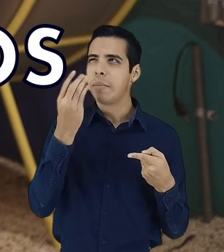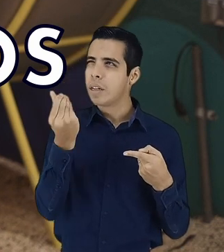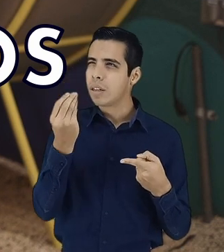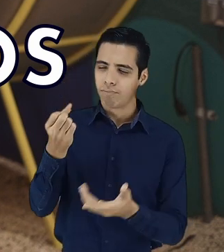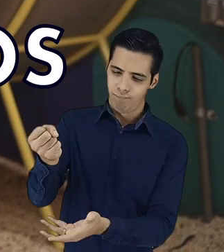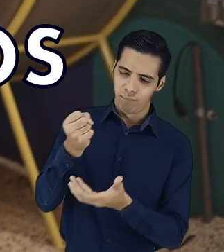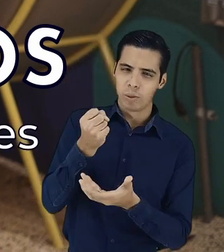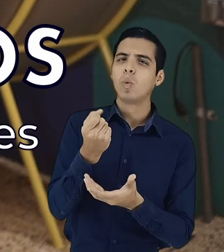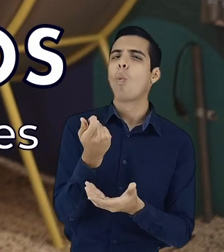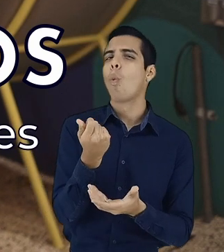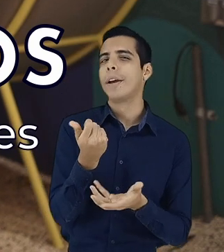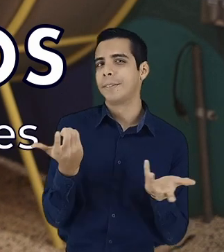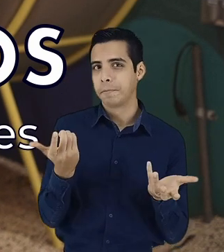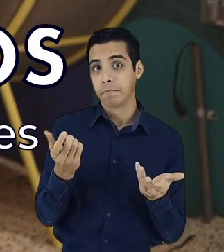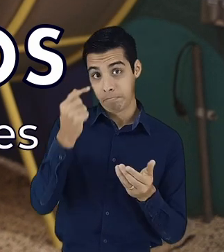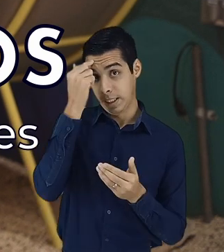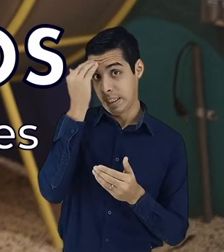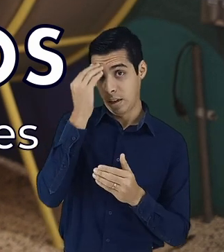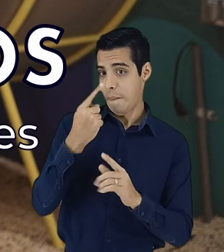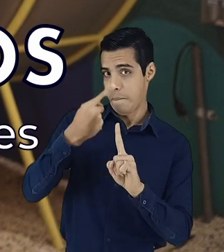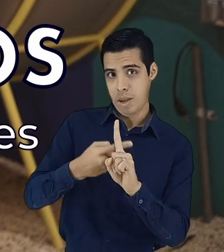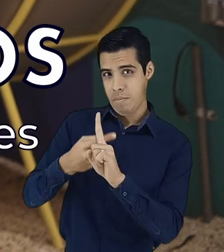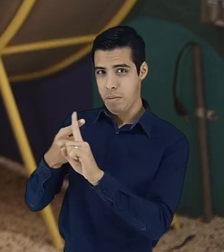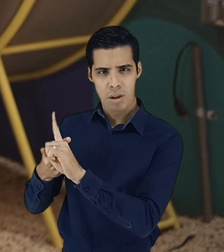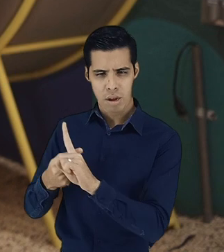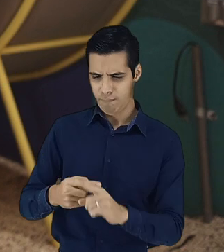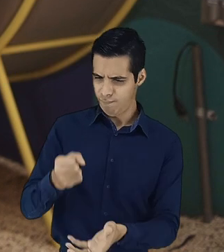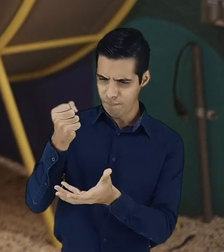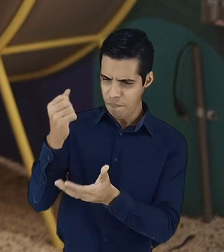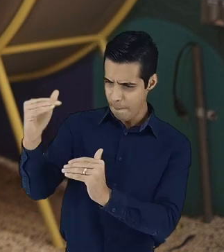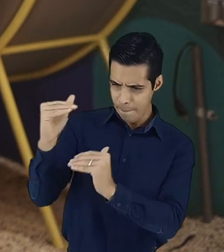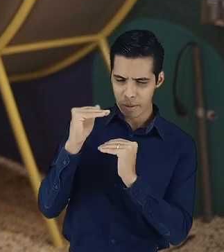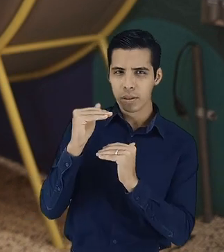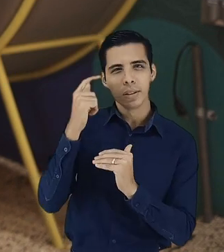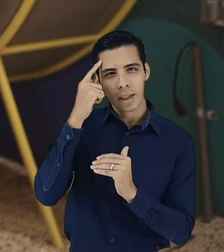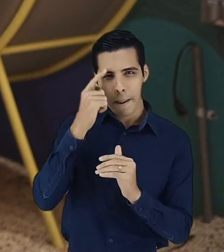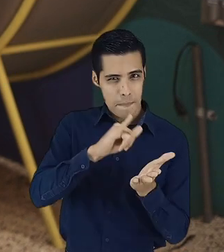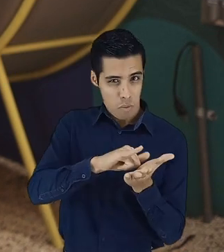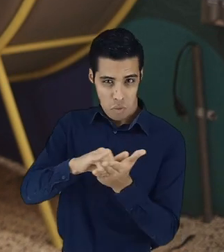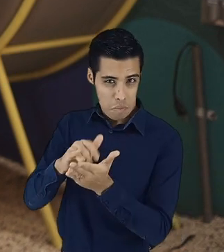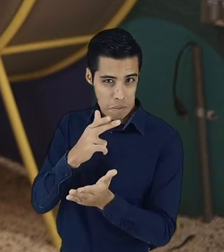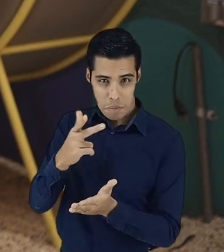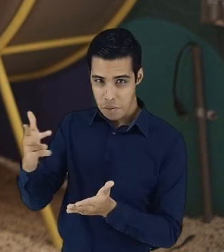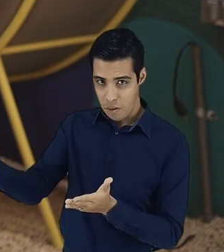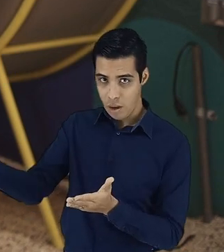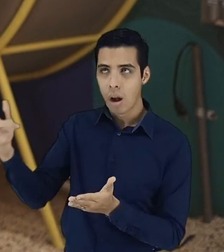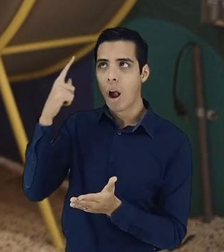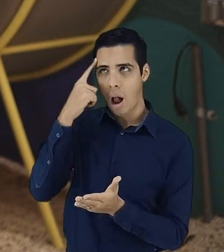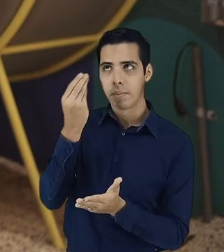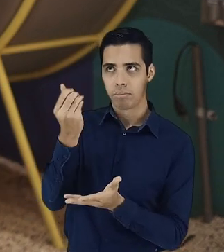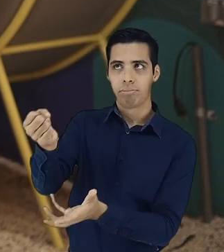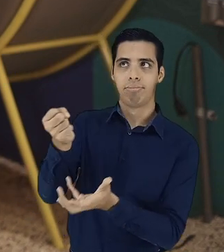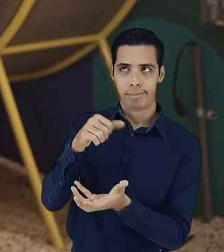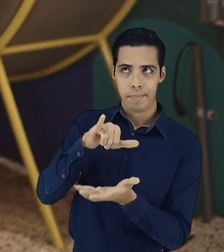y con esto me refiero a calcular cuál es el ingreso neto cada mes. Si ya conoces que cada mes te generas el mismo pago, este es tu ingreso